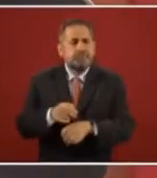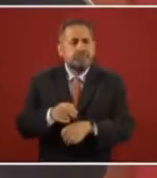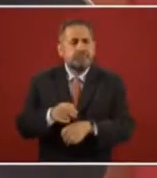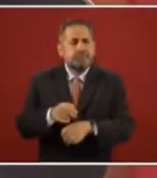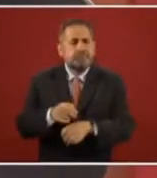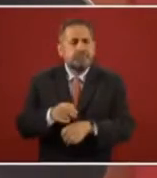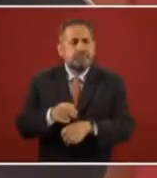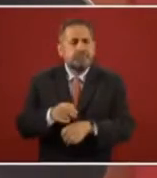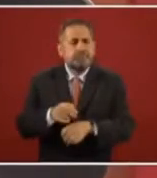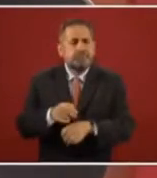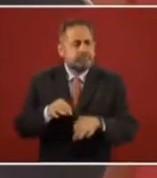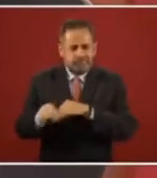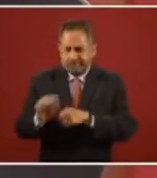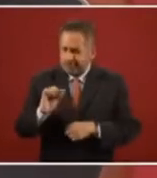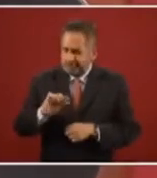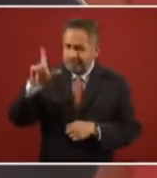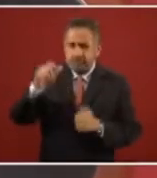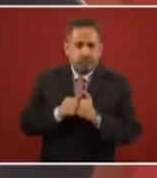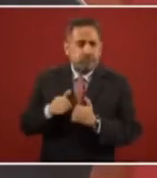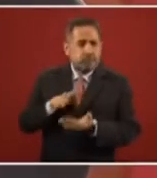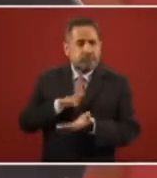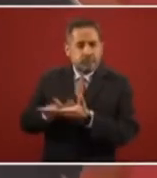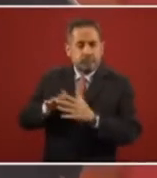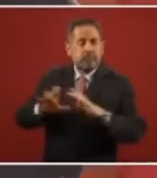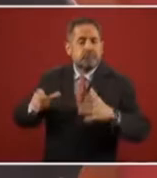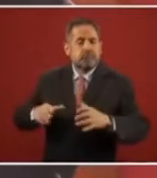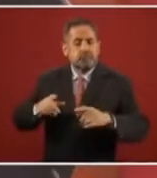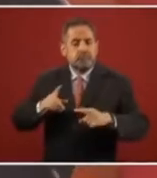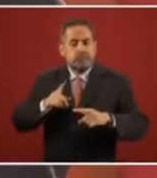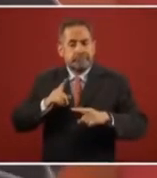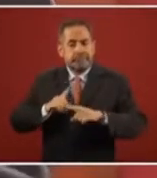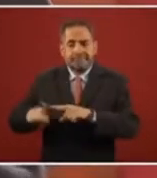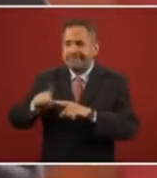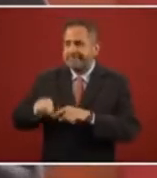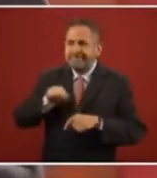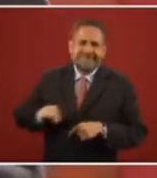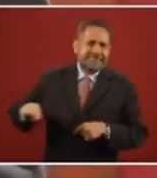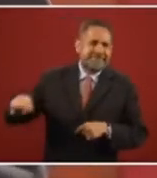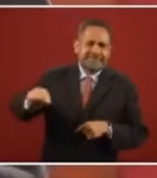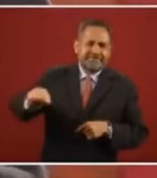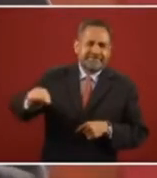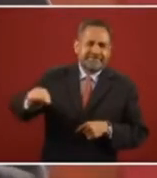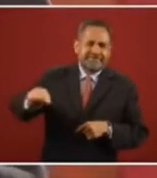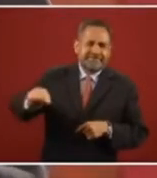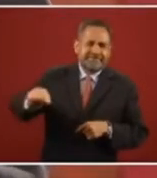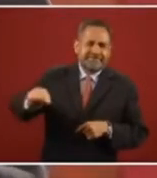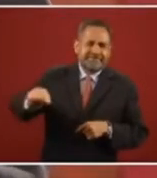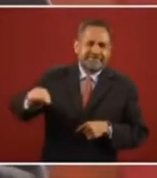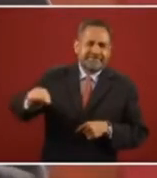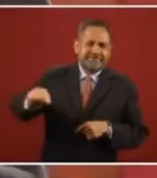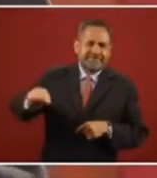con el apoyo de todas las instancias de gobierno